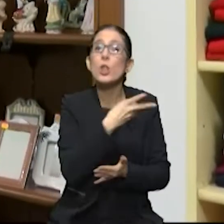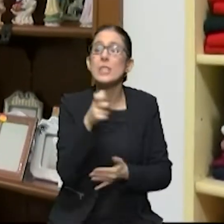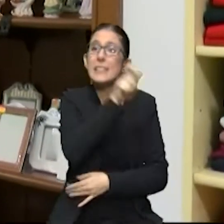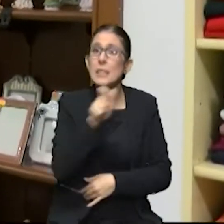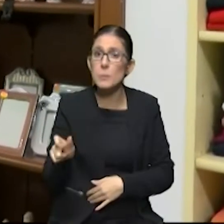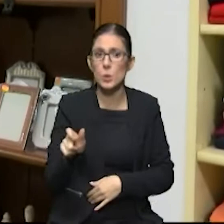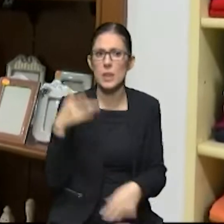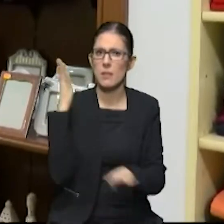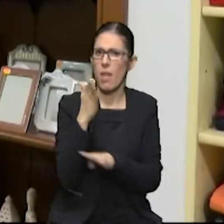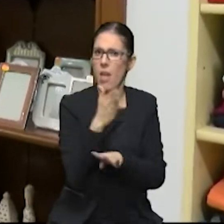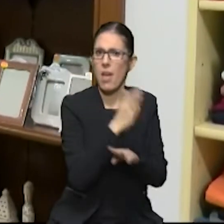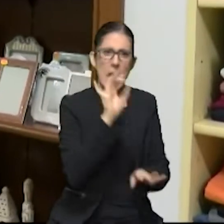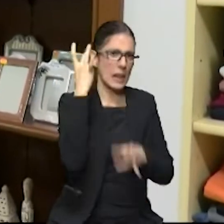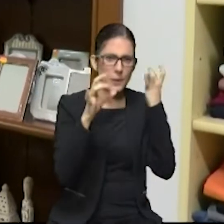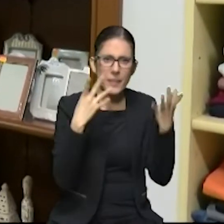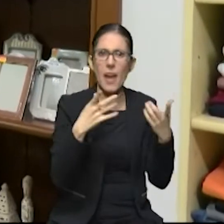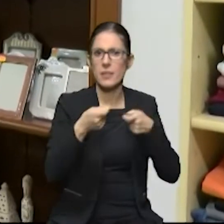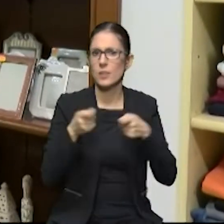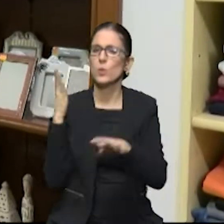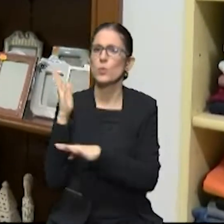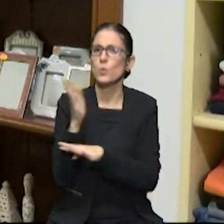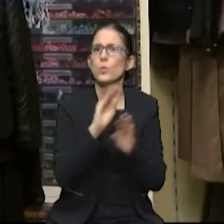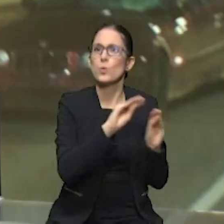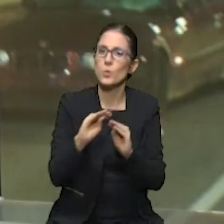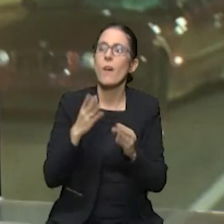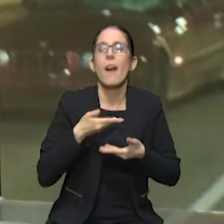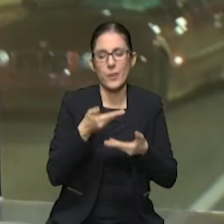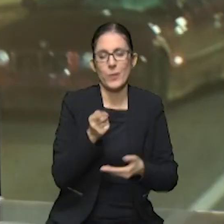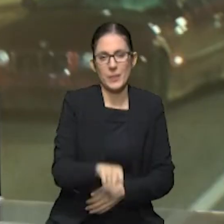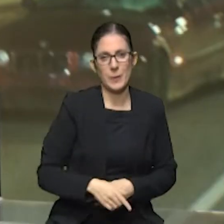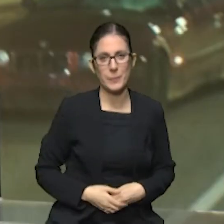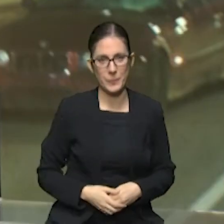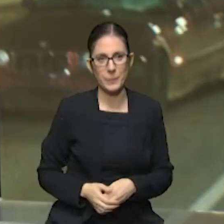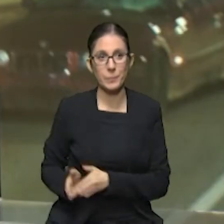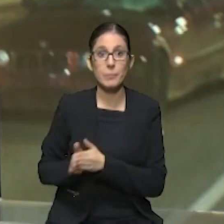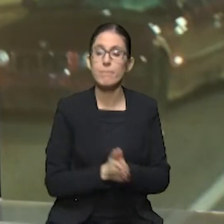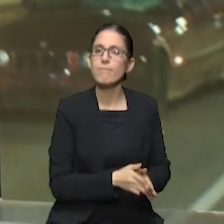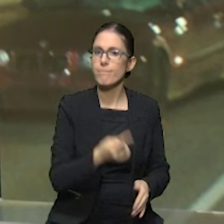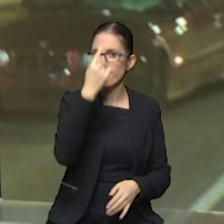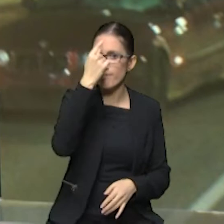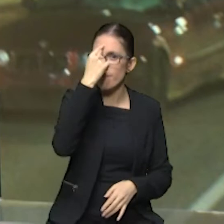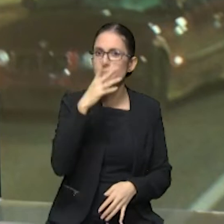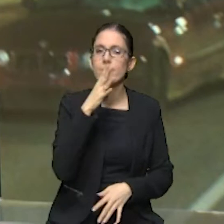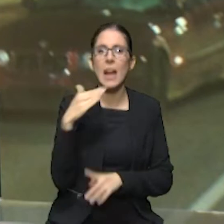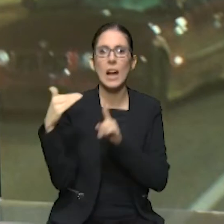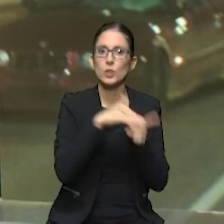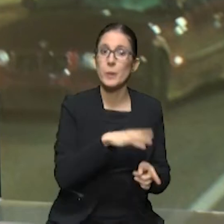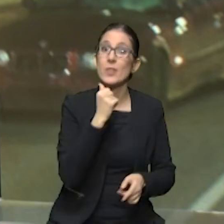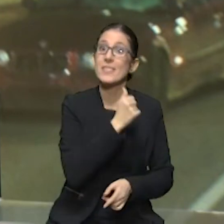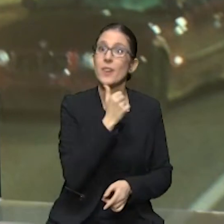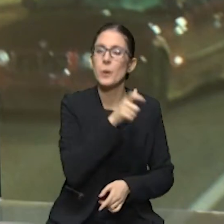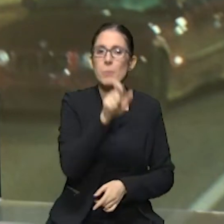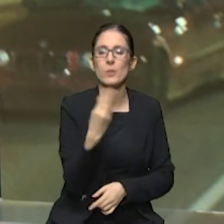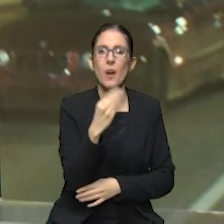establecimientos y actividades durante el año. Y pendientes de un atropello en Sarriúr. En un joven de 16 años ha